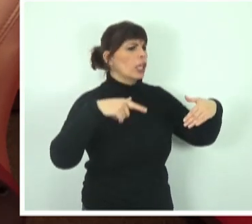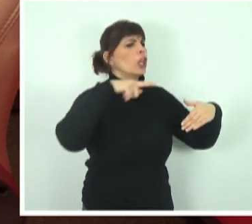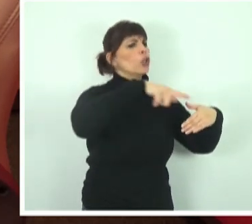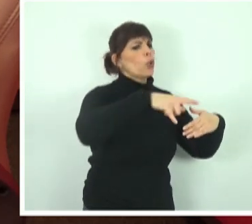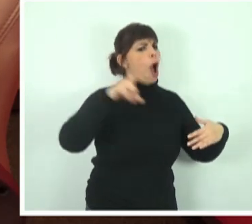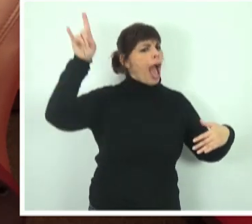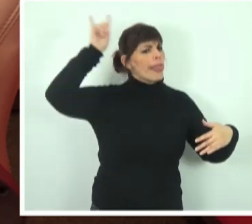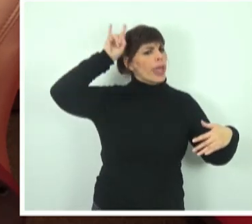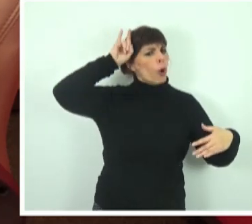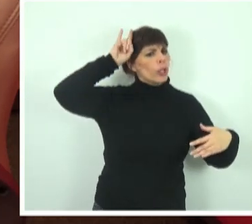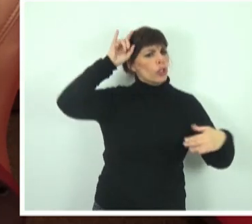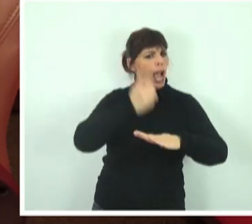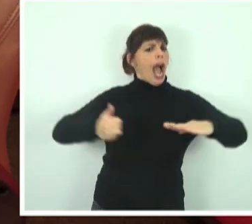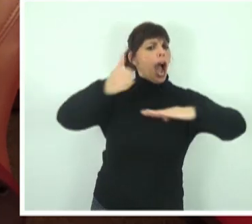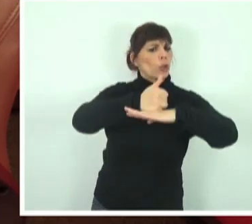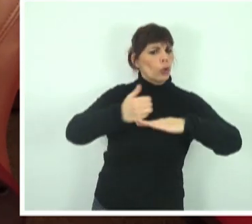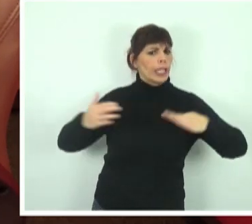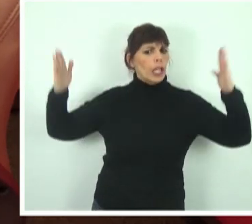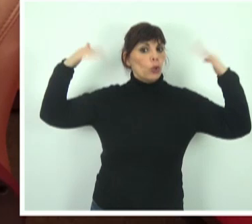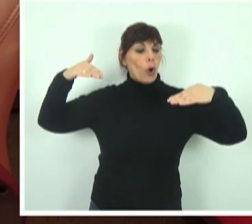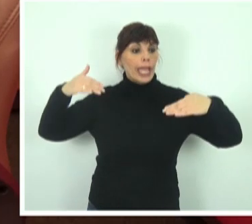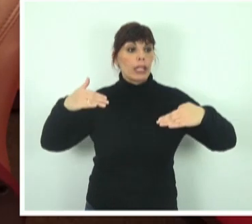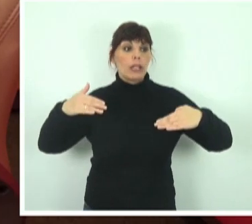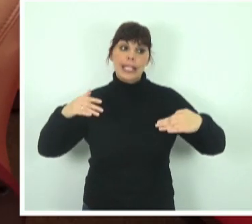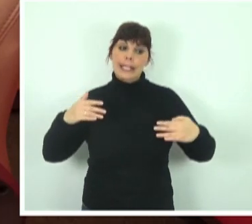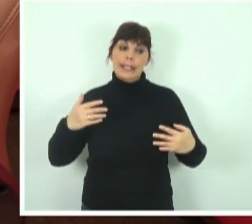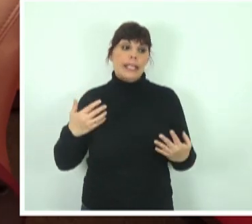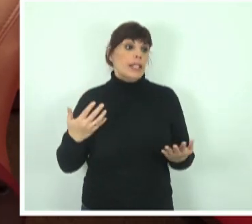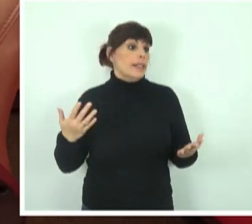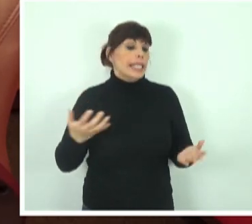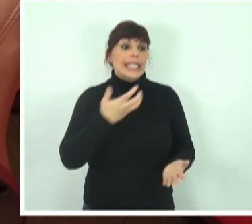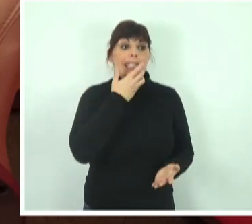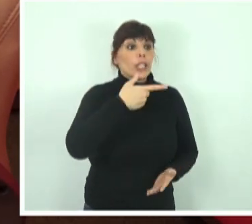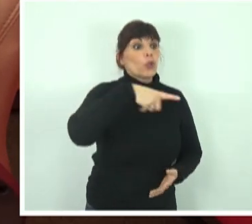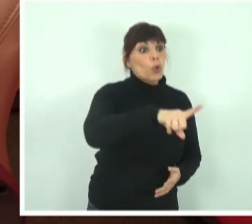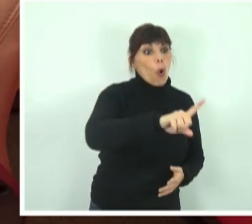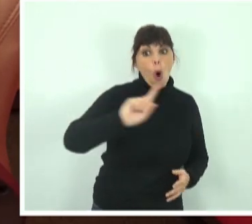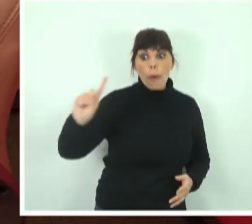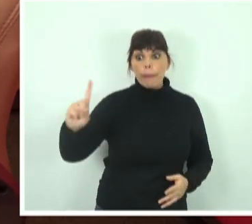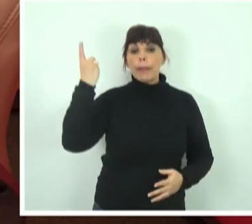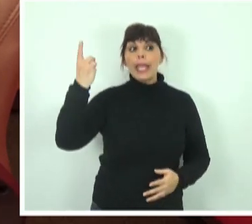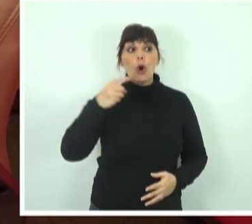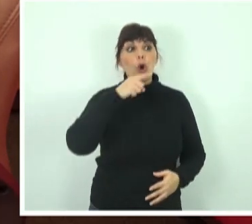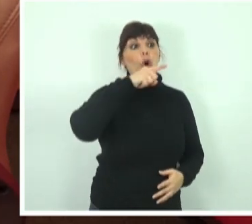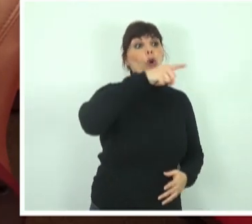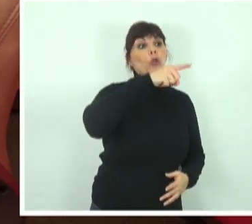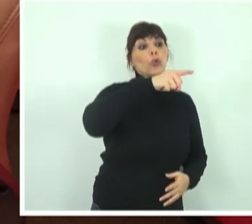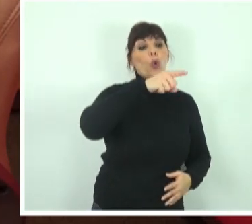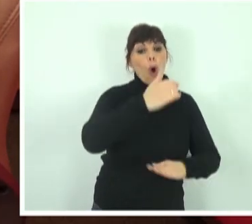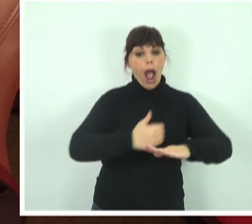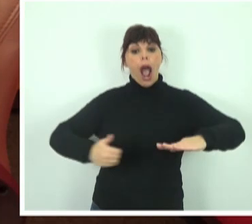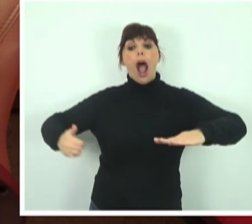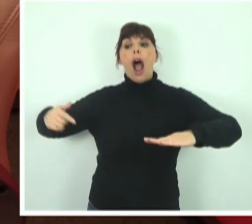tú no tienes, estás bajo autoridad. Lo dijo el Señor, o mejor dicho, nos lo dice la Biblia cuando